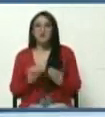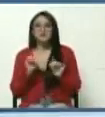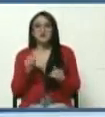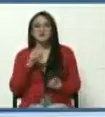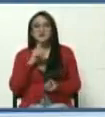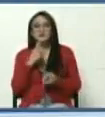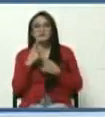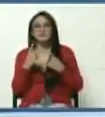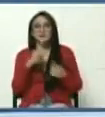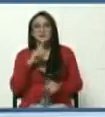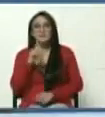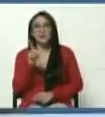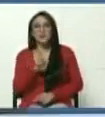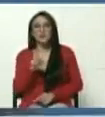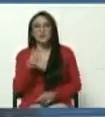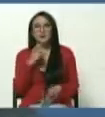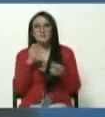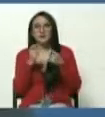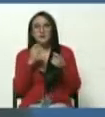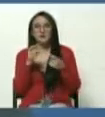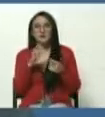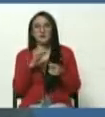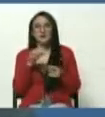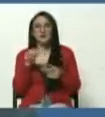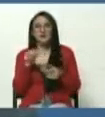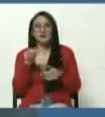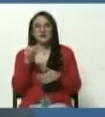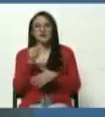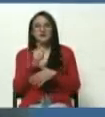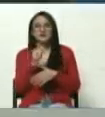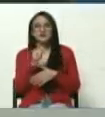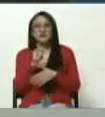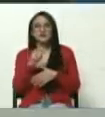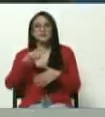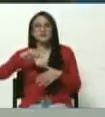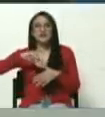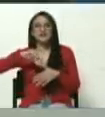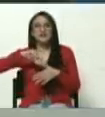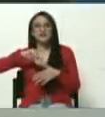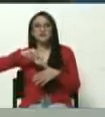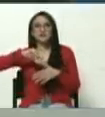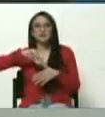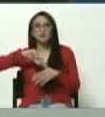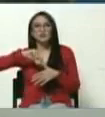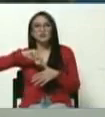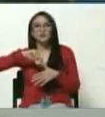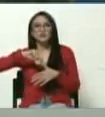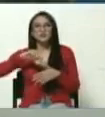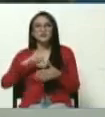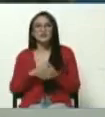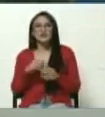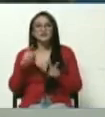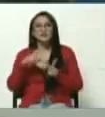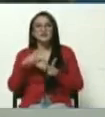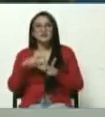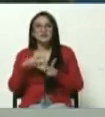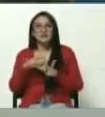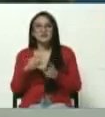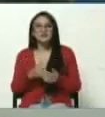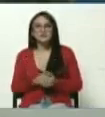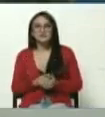de preguntas por parte de los periodistas de Telesur, Madeleine García, Venevisión, Diana Vázquez y BTV, Carlos